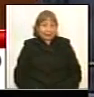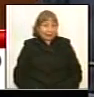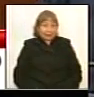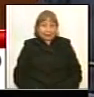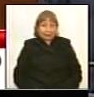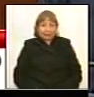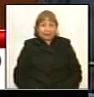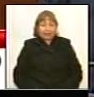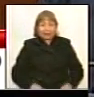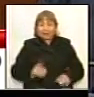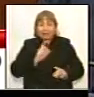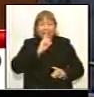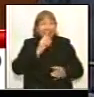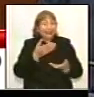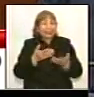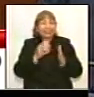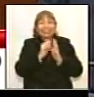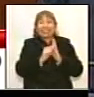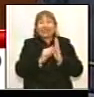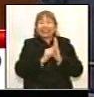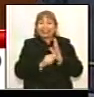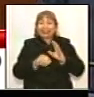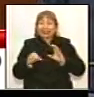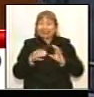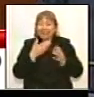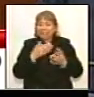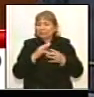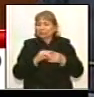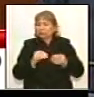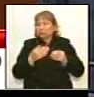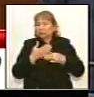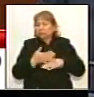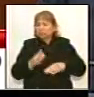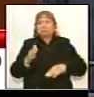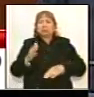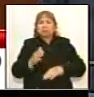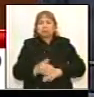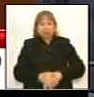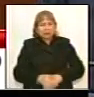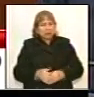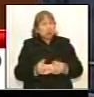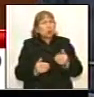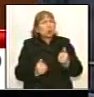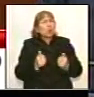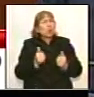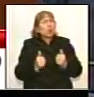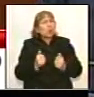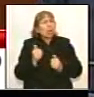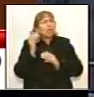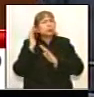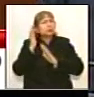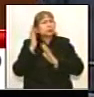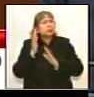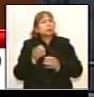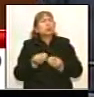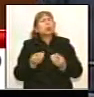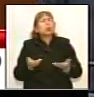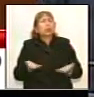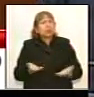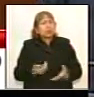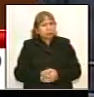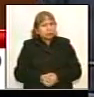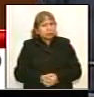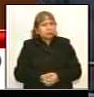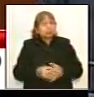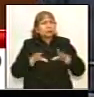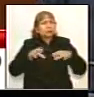de para ampliar la agenda, hacen el acta virtual y lo pasan. O sea, ¿cuál es el mensaje, presidente, después que hemos aprobado una ley que